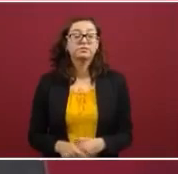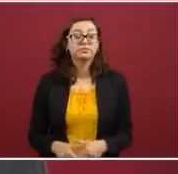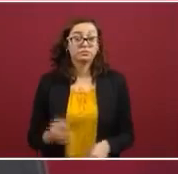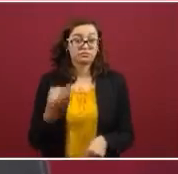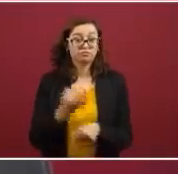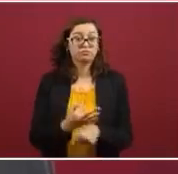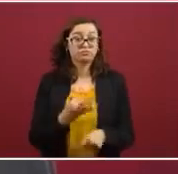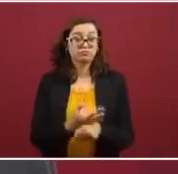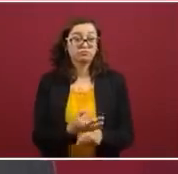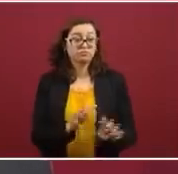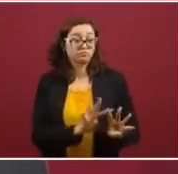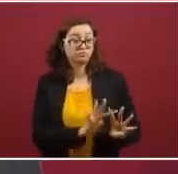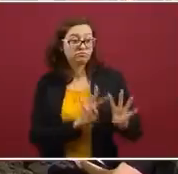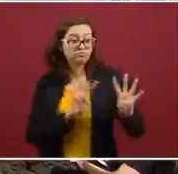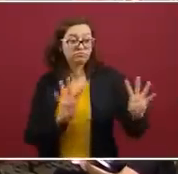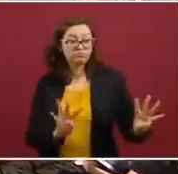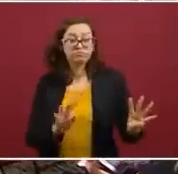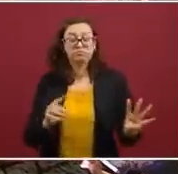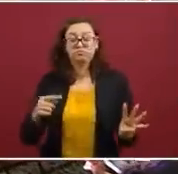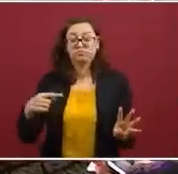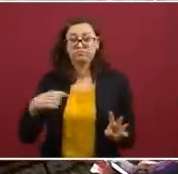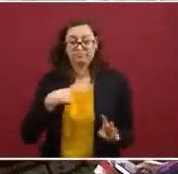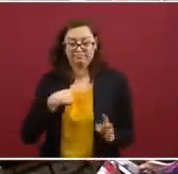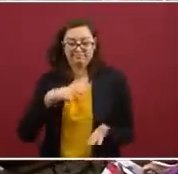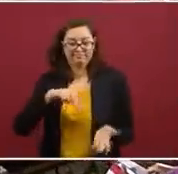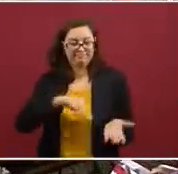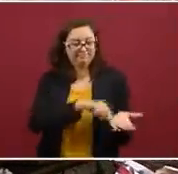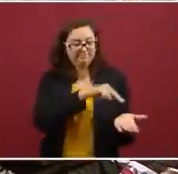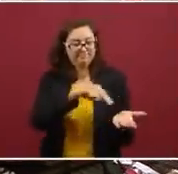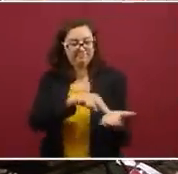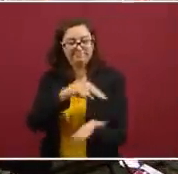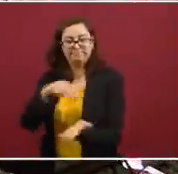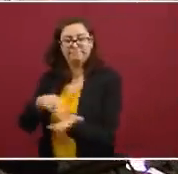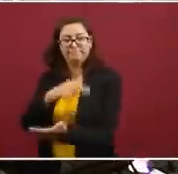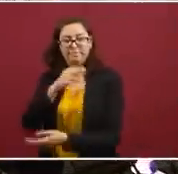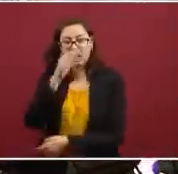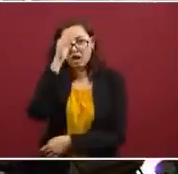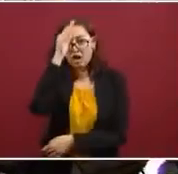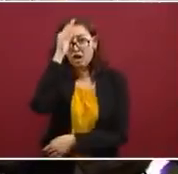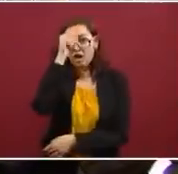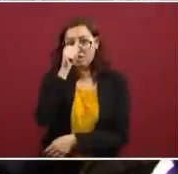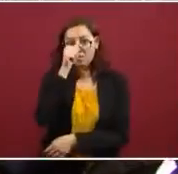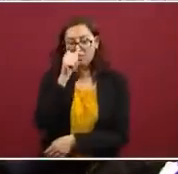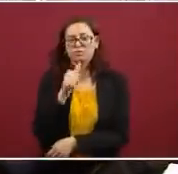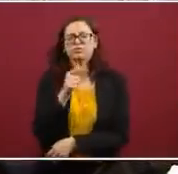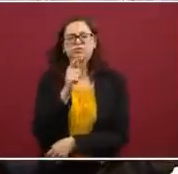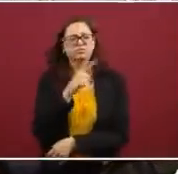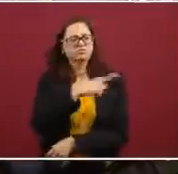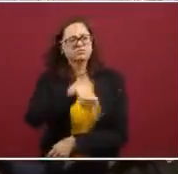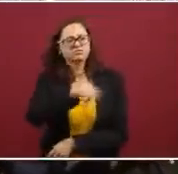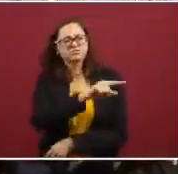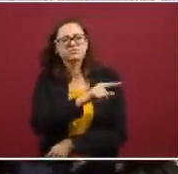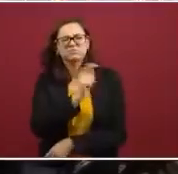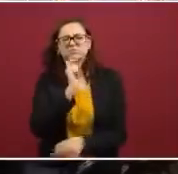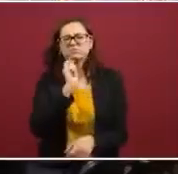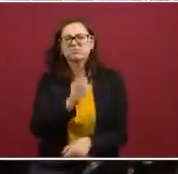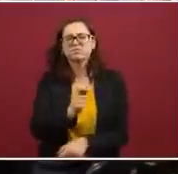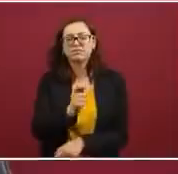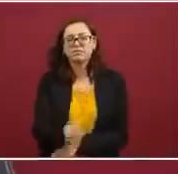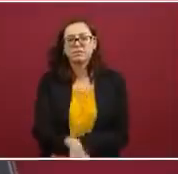firmar acuerdos con tres instituciones bancarias